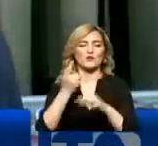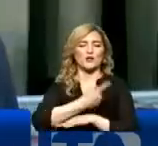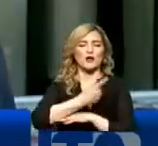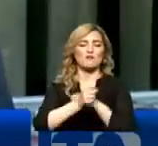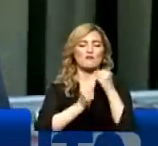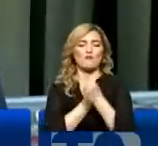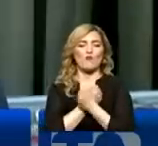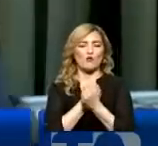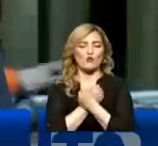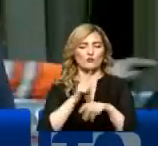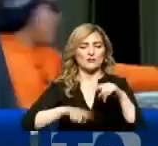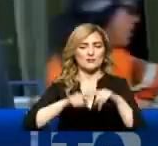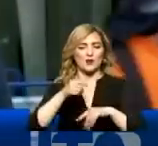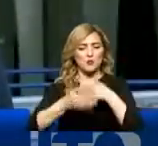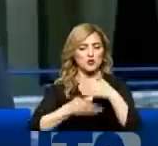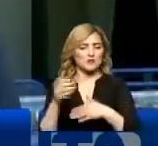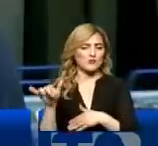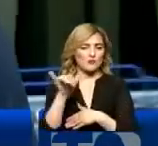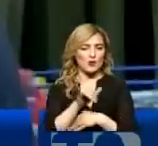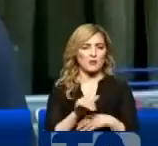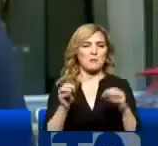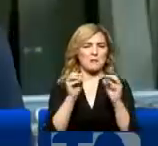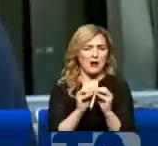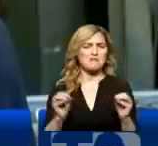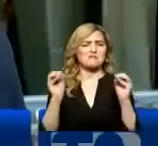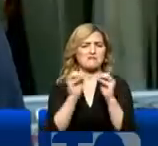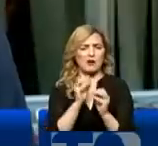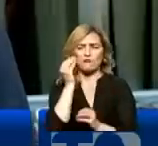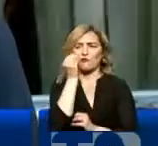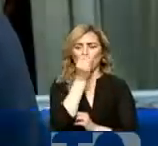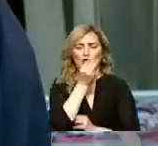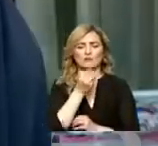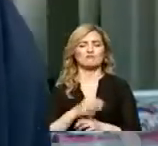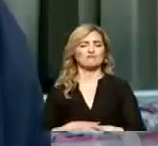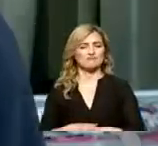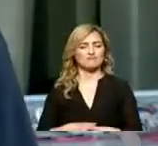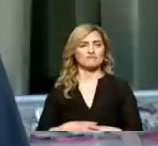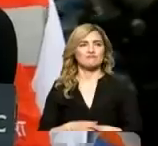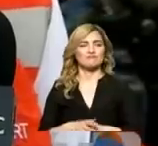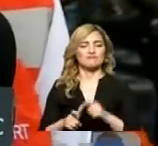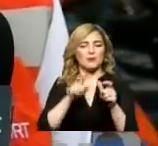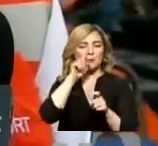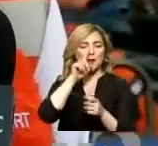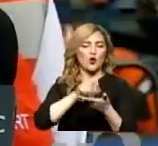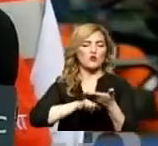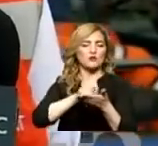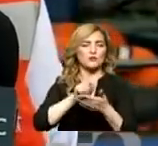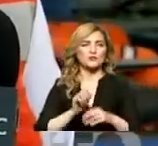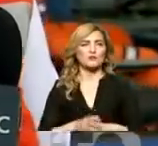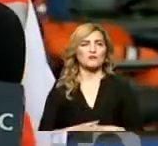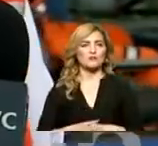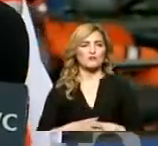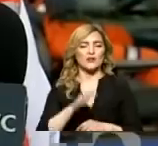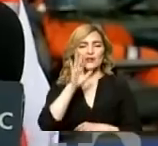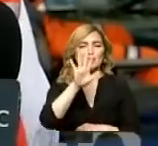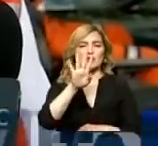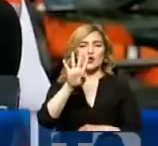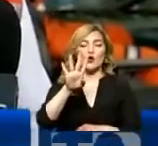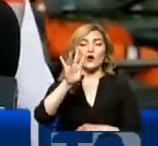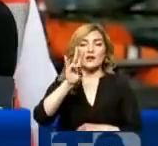es igual, pero se triplican los volúmenes, por ende hay más gente contratada. Han llegado